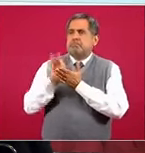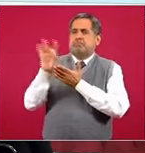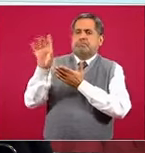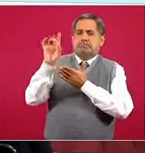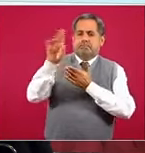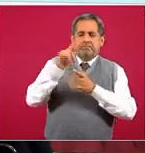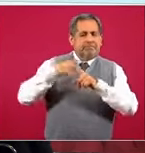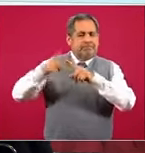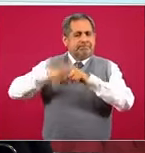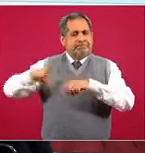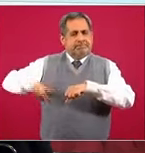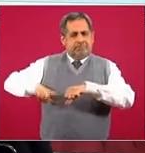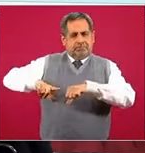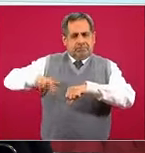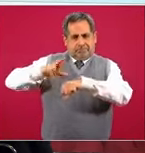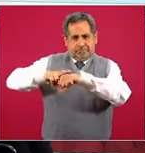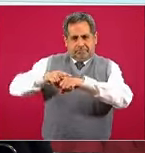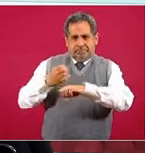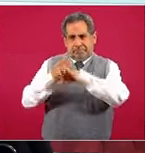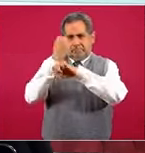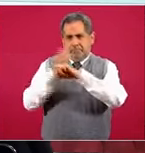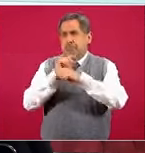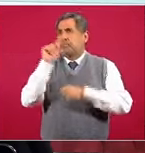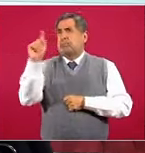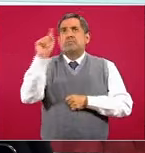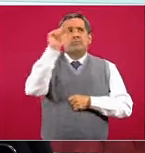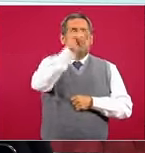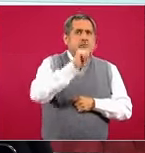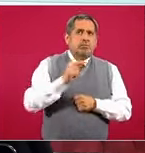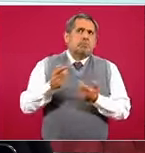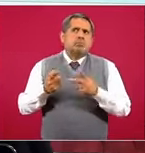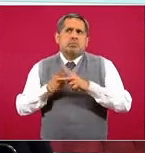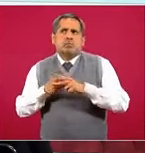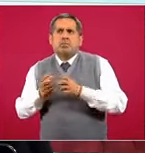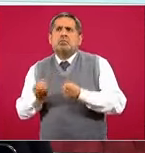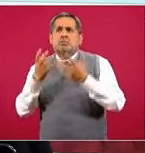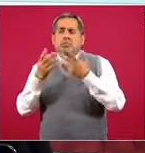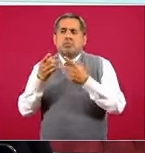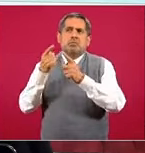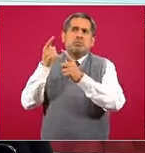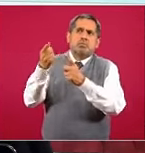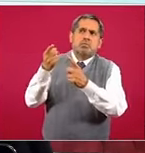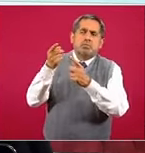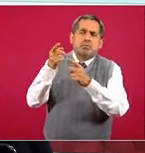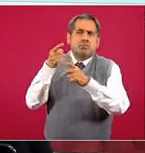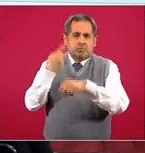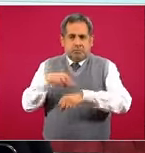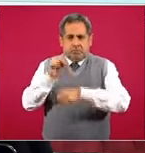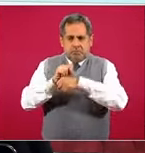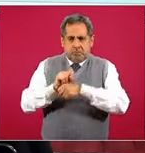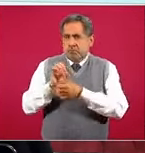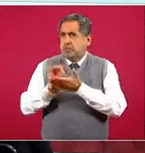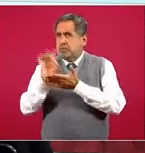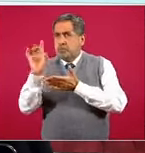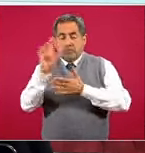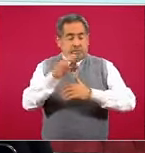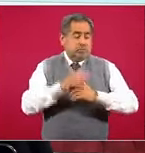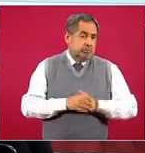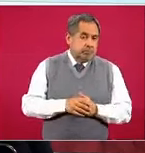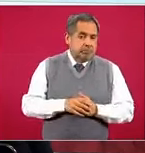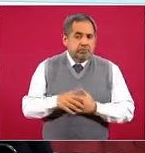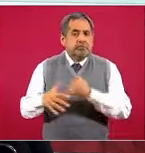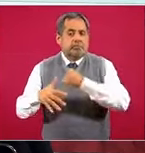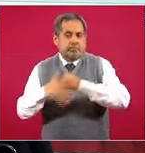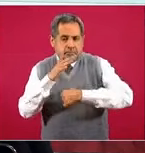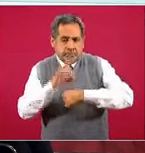los gobiernos de las entidades federativas cuál es su estimación puntual para esa semana. Y uno